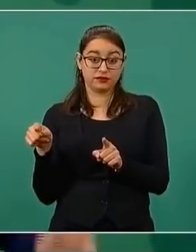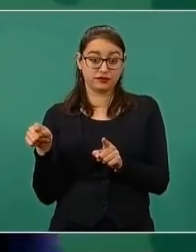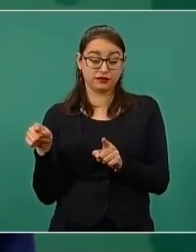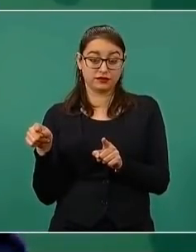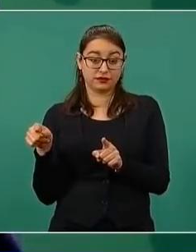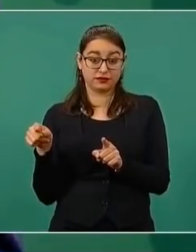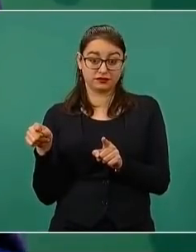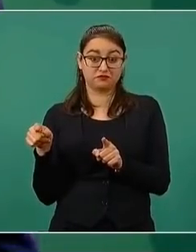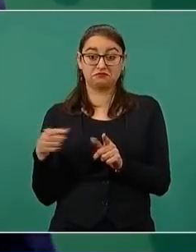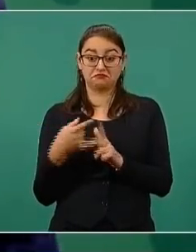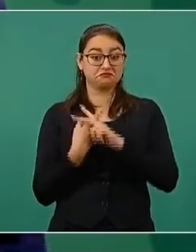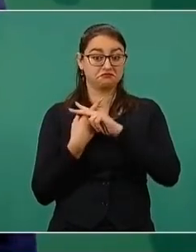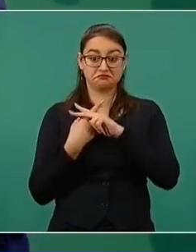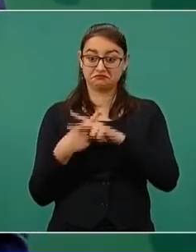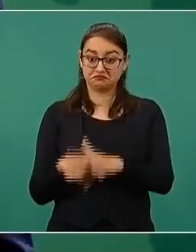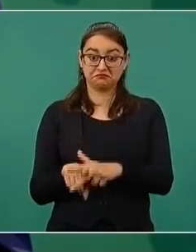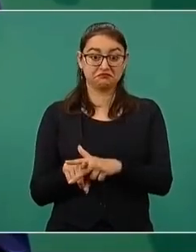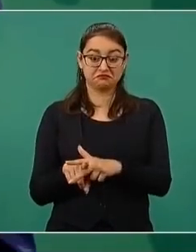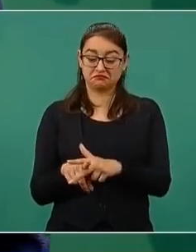fortaleció